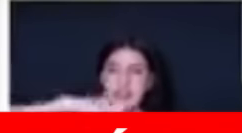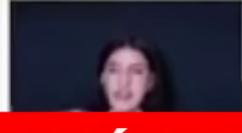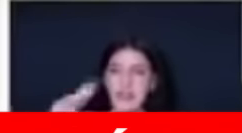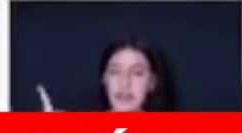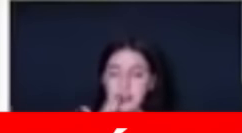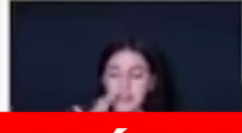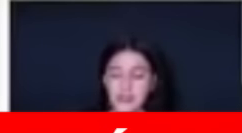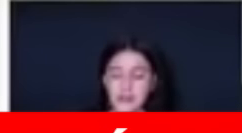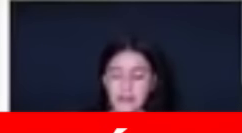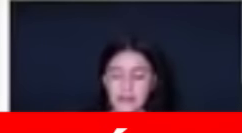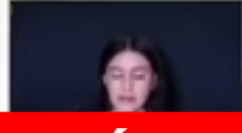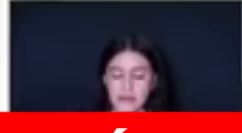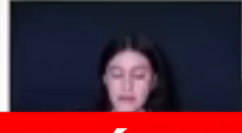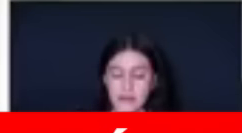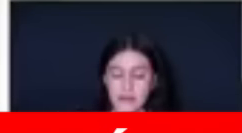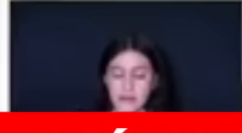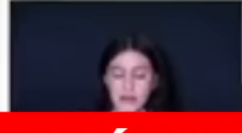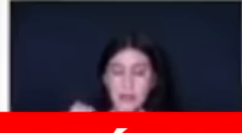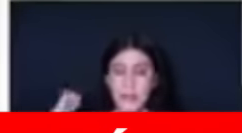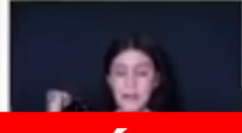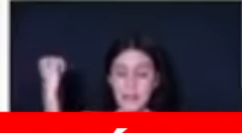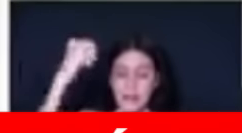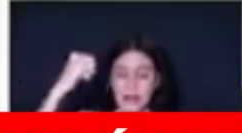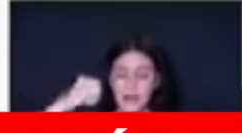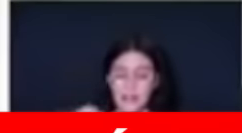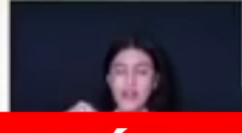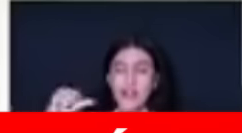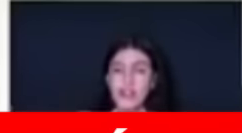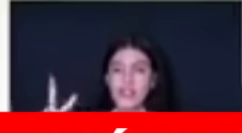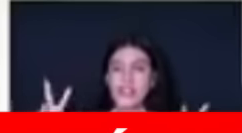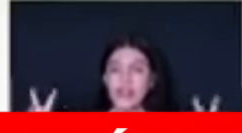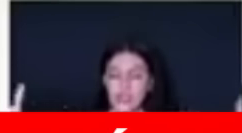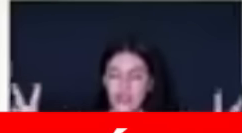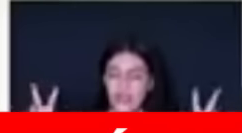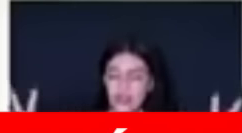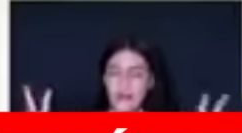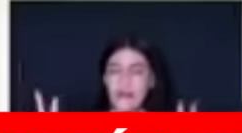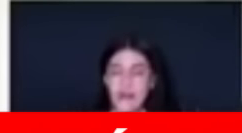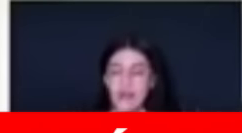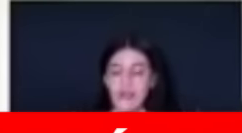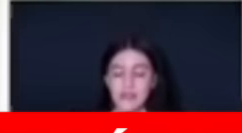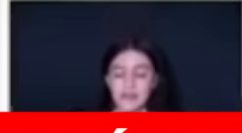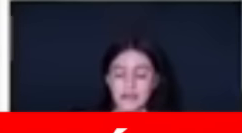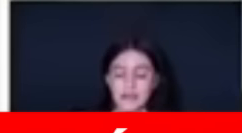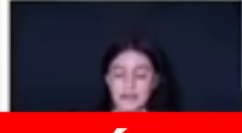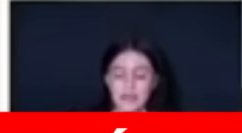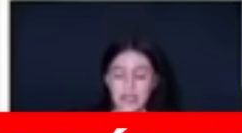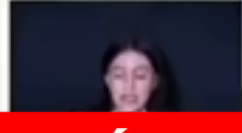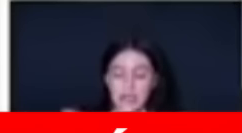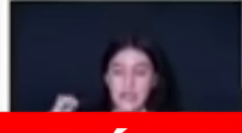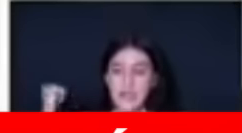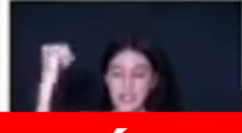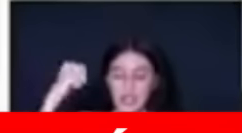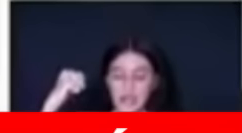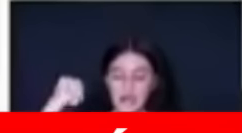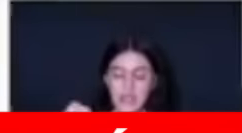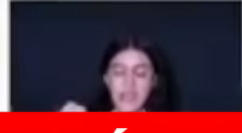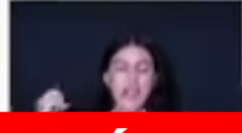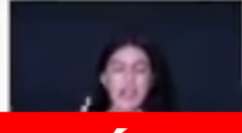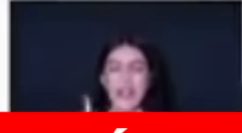Chihuahua! ¡Que viva Acción Nacional! ¡Que viva